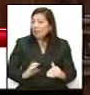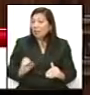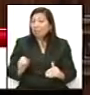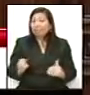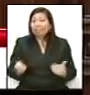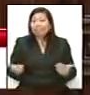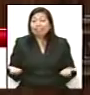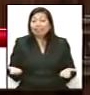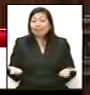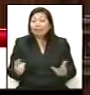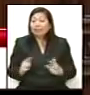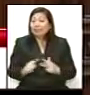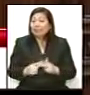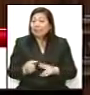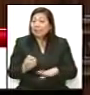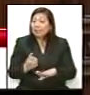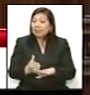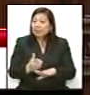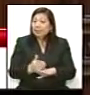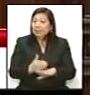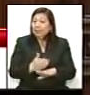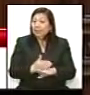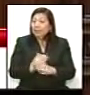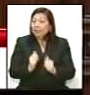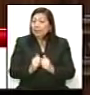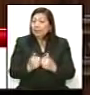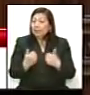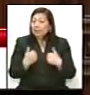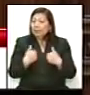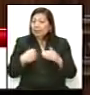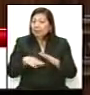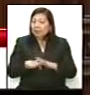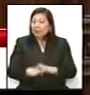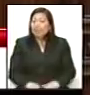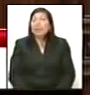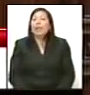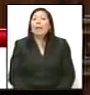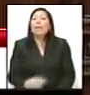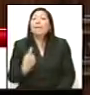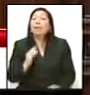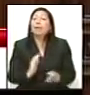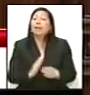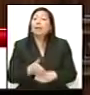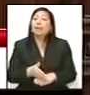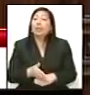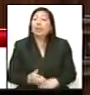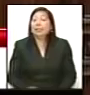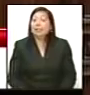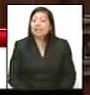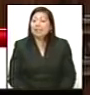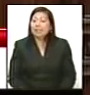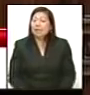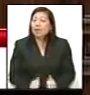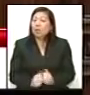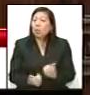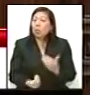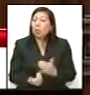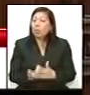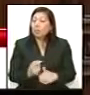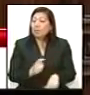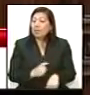maravilla, empieza a desarrollar esta legislación que la tenía un poco abrumada para entrar en consonancia con los nuevos